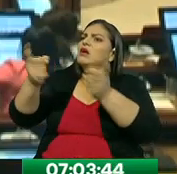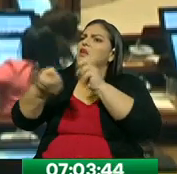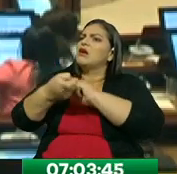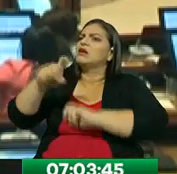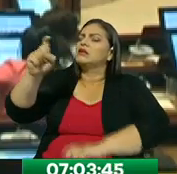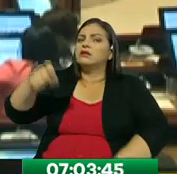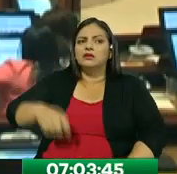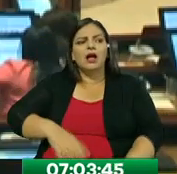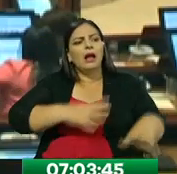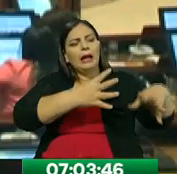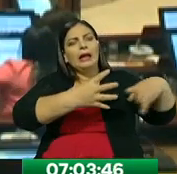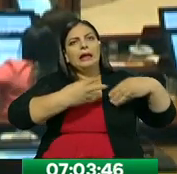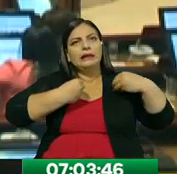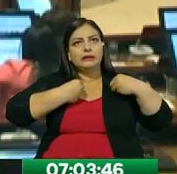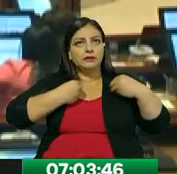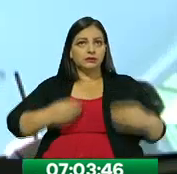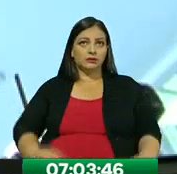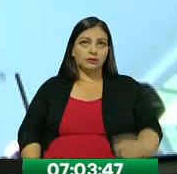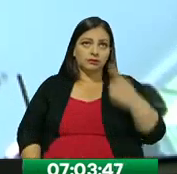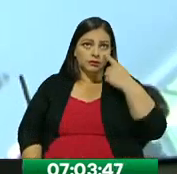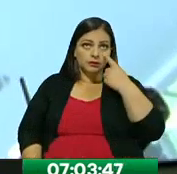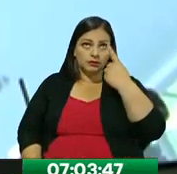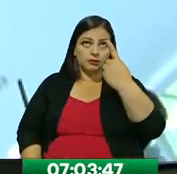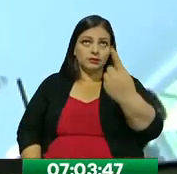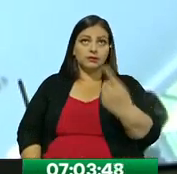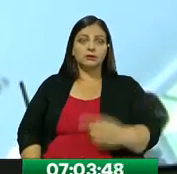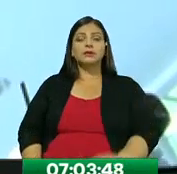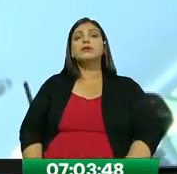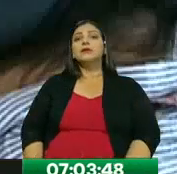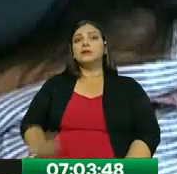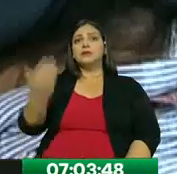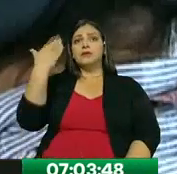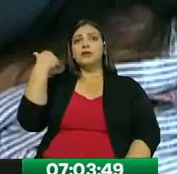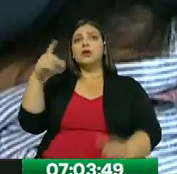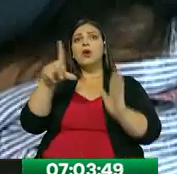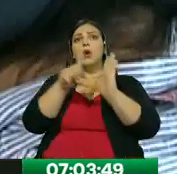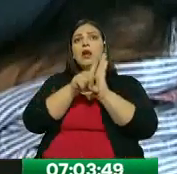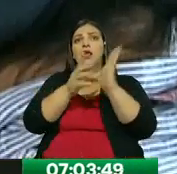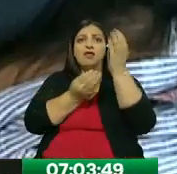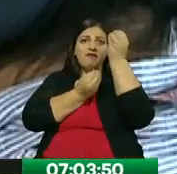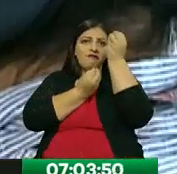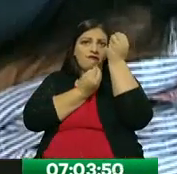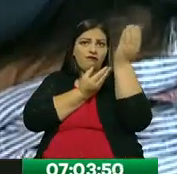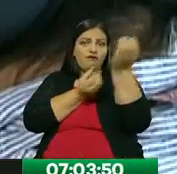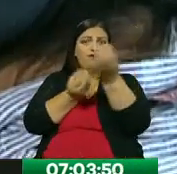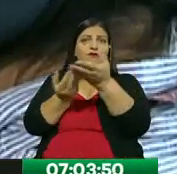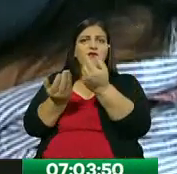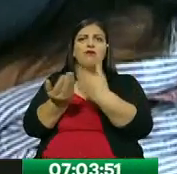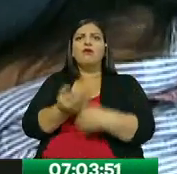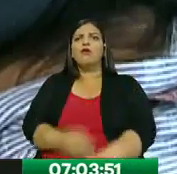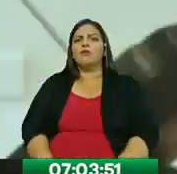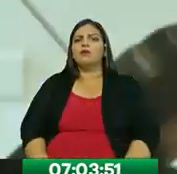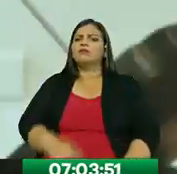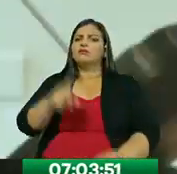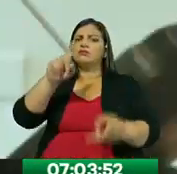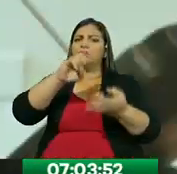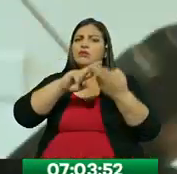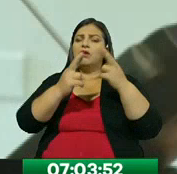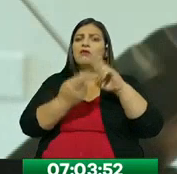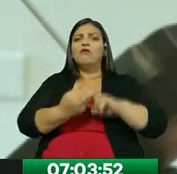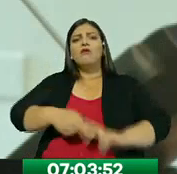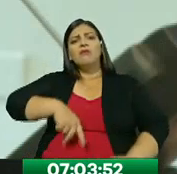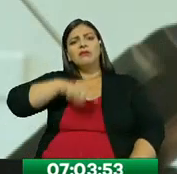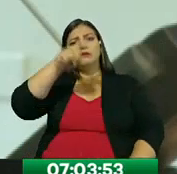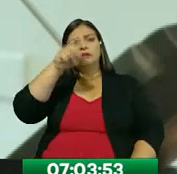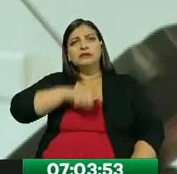un retroceso en derechos en torno a las garantías que brindaba la Ley Orgánica de Comunicación aprobada en junio de 2013. Esta reforma